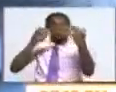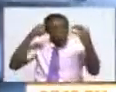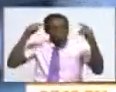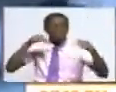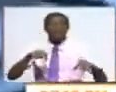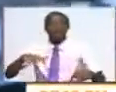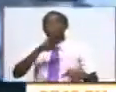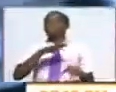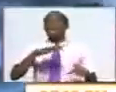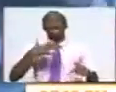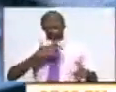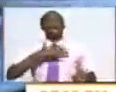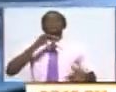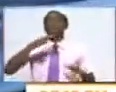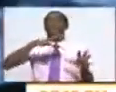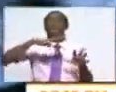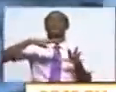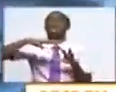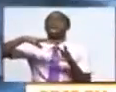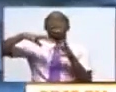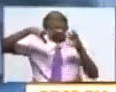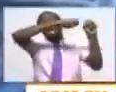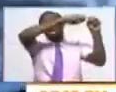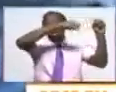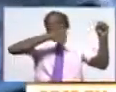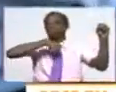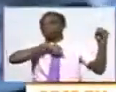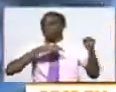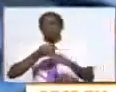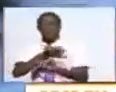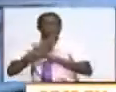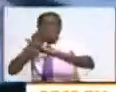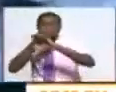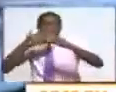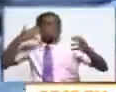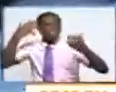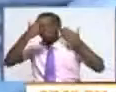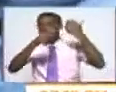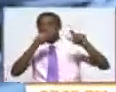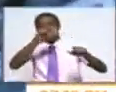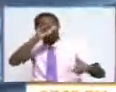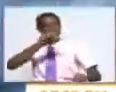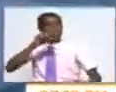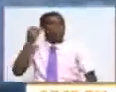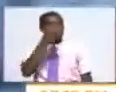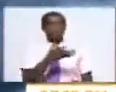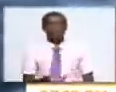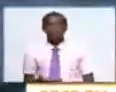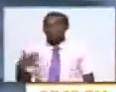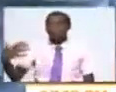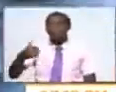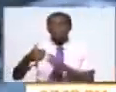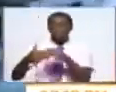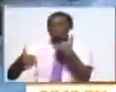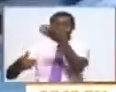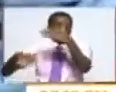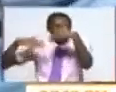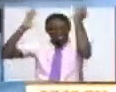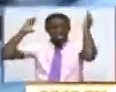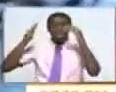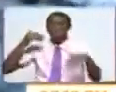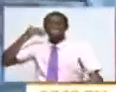están quitando. Usted no lo entiende, que hay que echarle a esta gente. Olvídese de la moto, olvídese de esa vaina, eso es para un